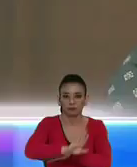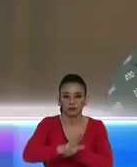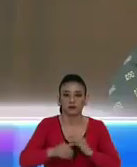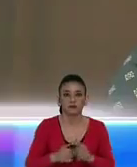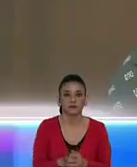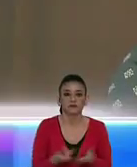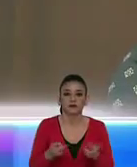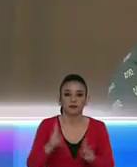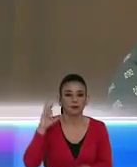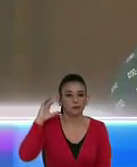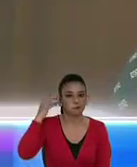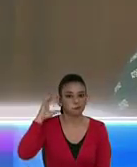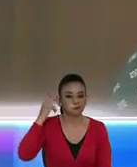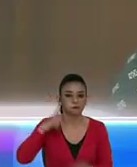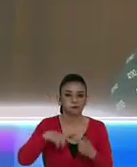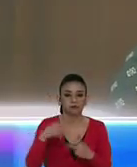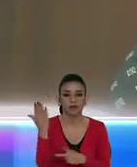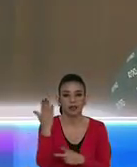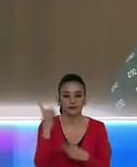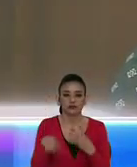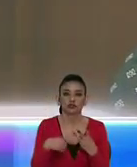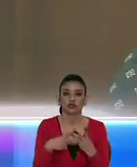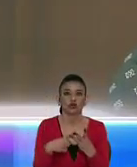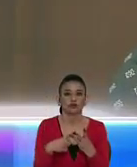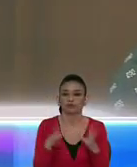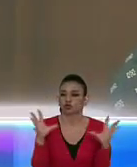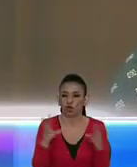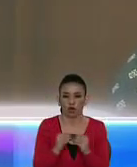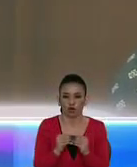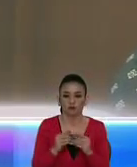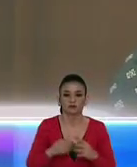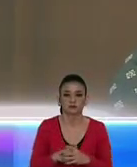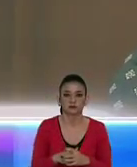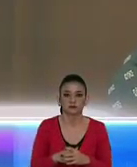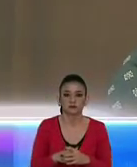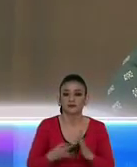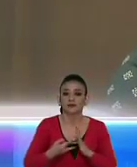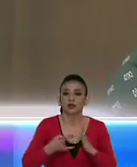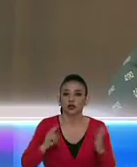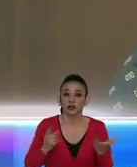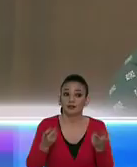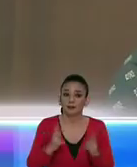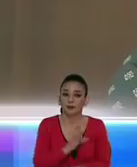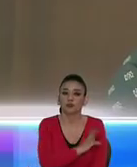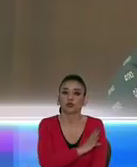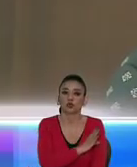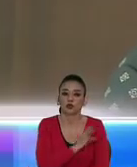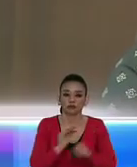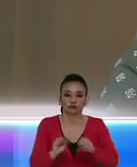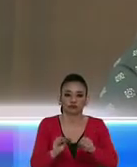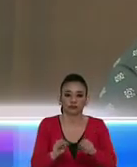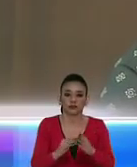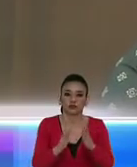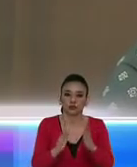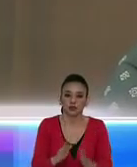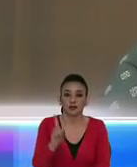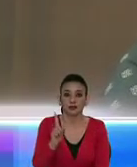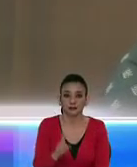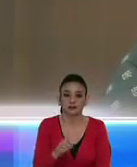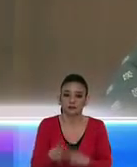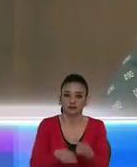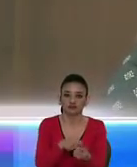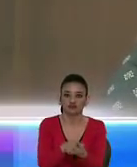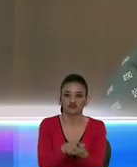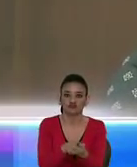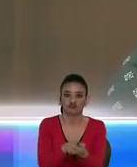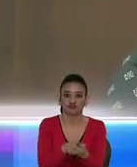radio, televisión, y tratar de proporcionar todo tipo de tutoría y apoyo a aquellos estudiantes que lo necesiten. Los